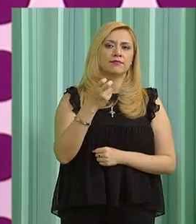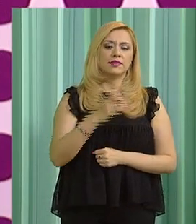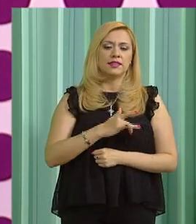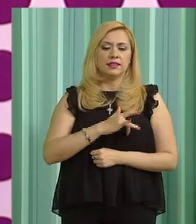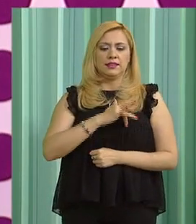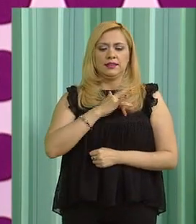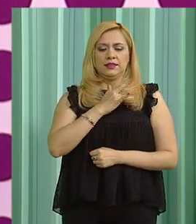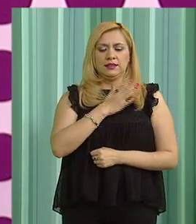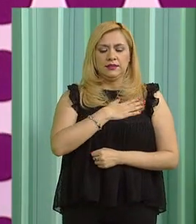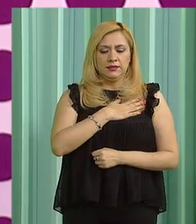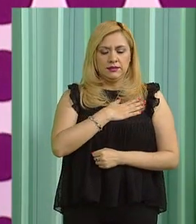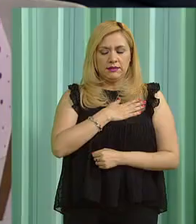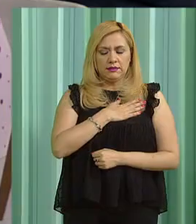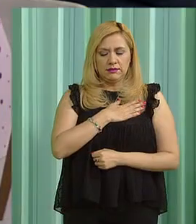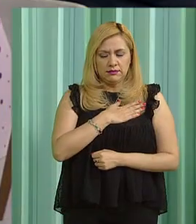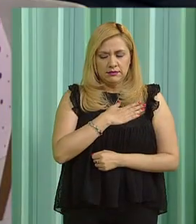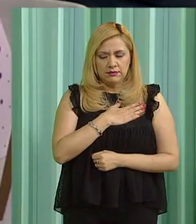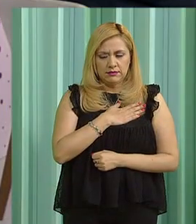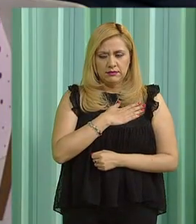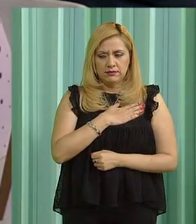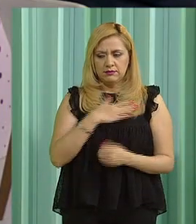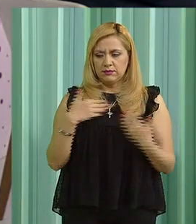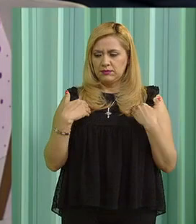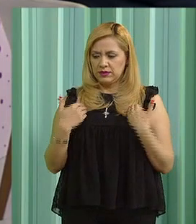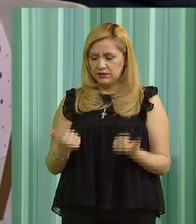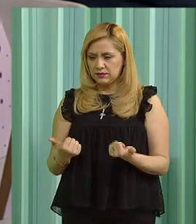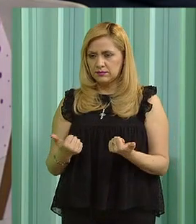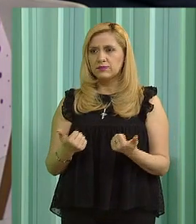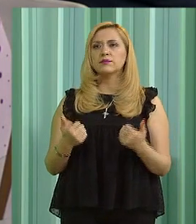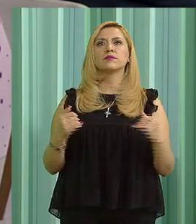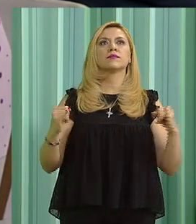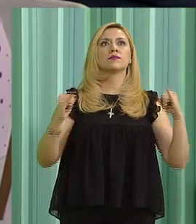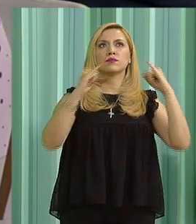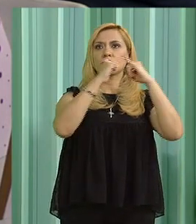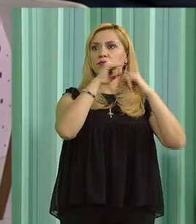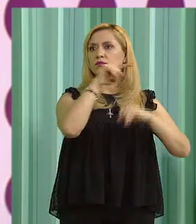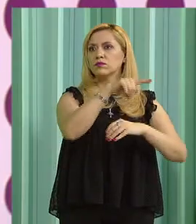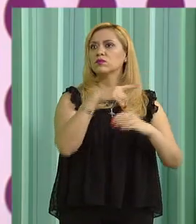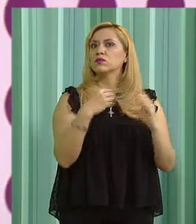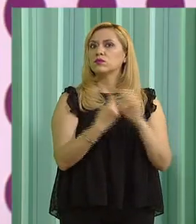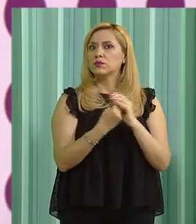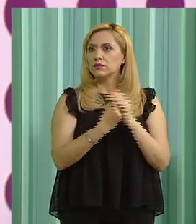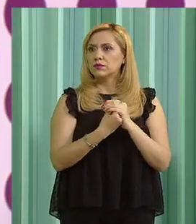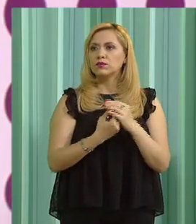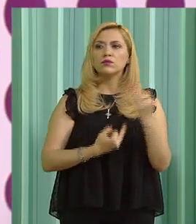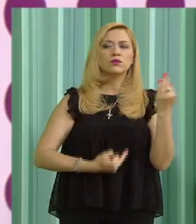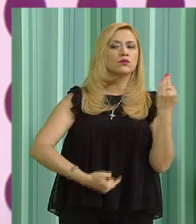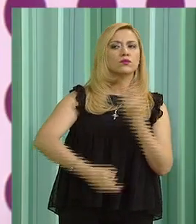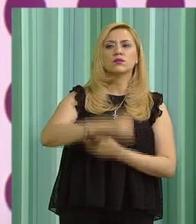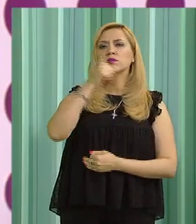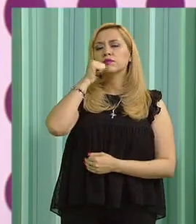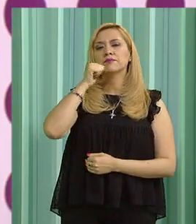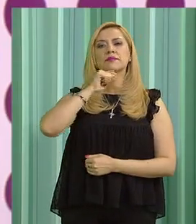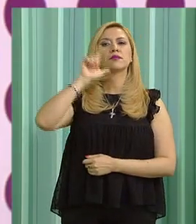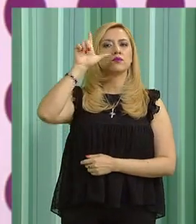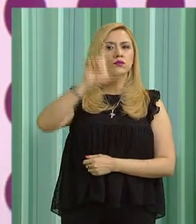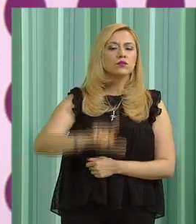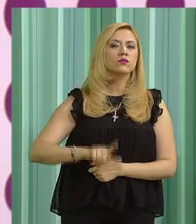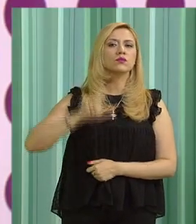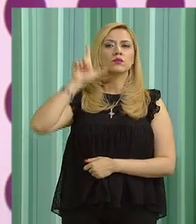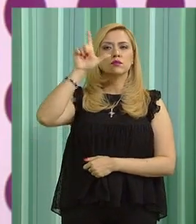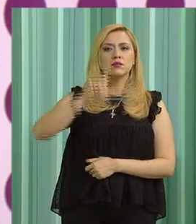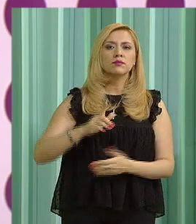compasión, empezamos recientemente un curso con el Compassion Institute, en donde todos los lunes estamos yendo a